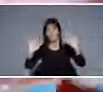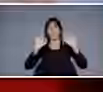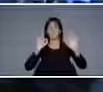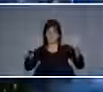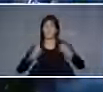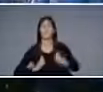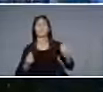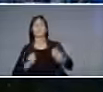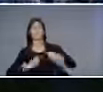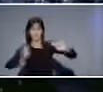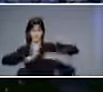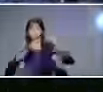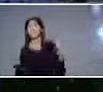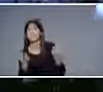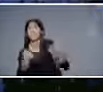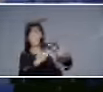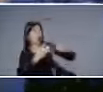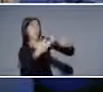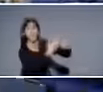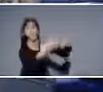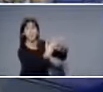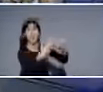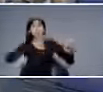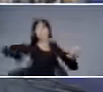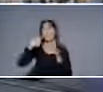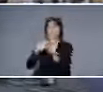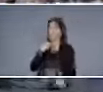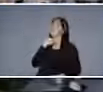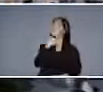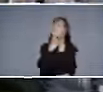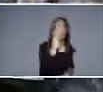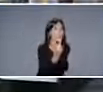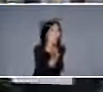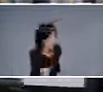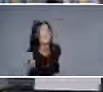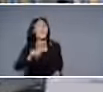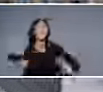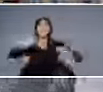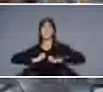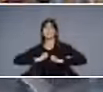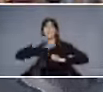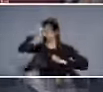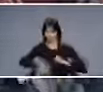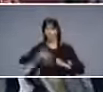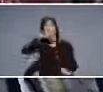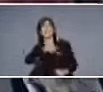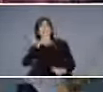Y así la vida me puso en las manos alguna letra y un poco de voz.